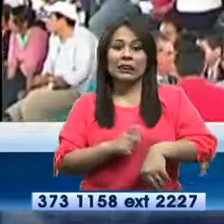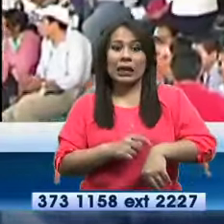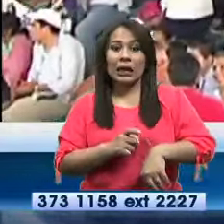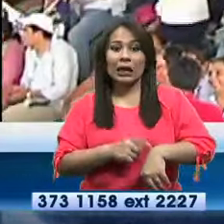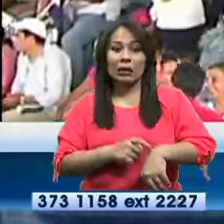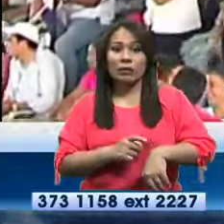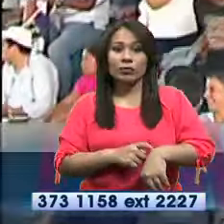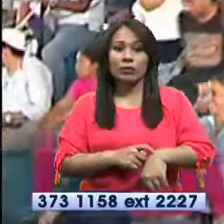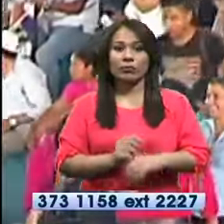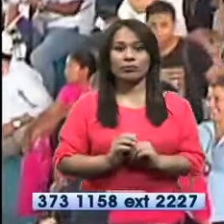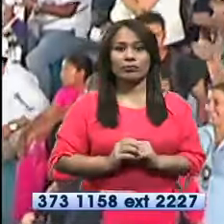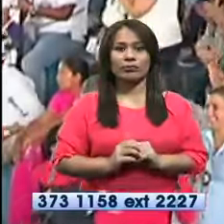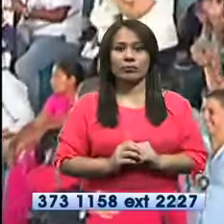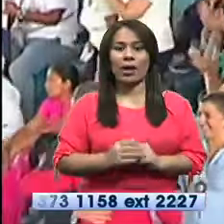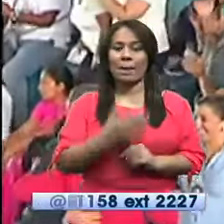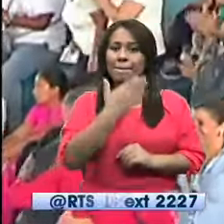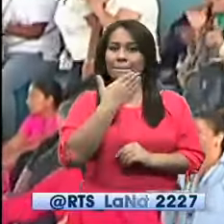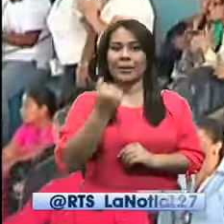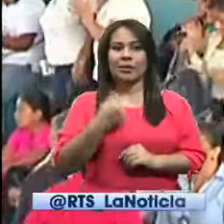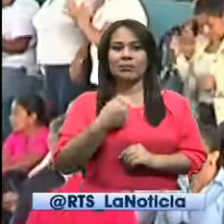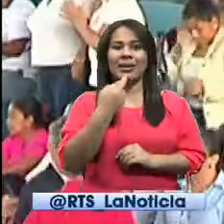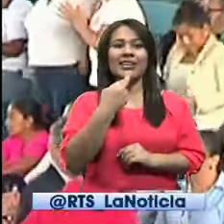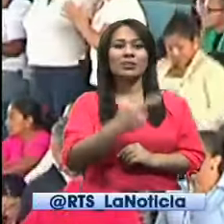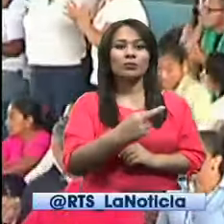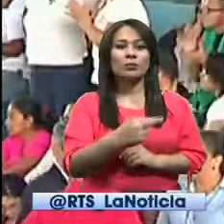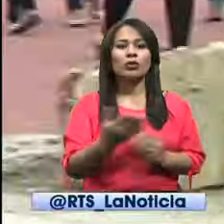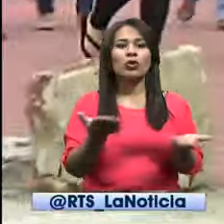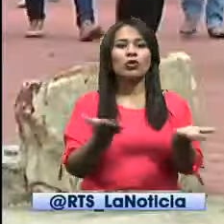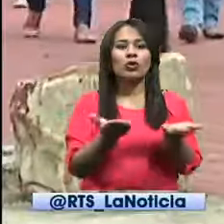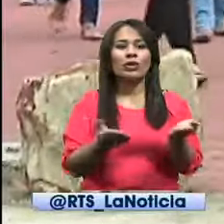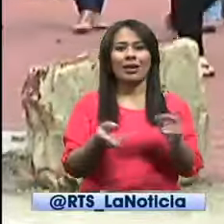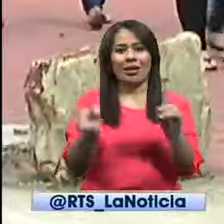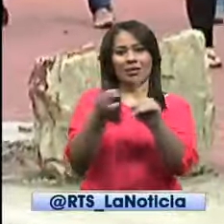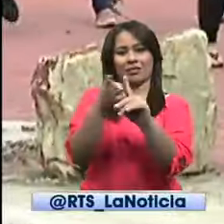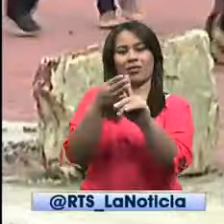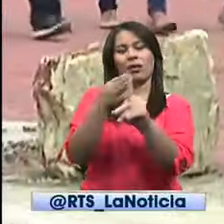les iban a contestar por las redes sociales, informó Jorge.